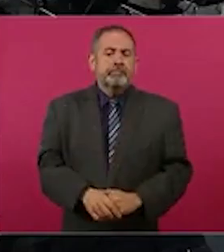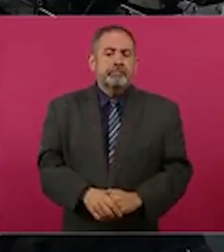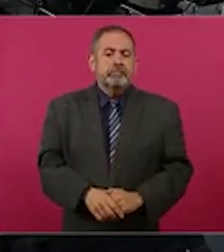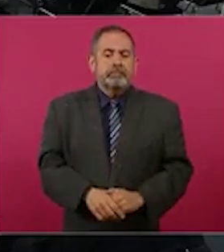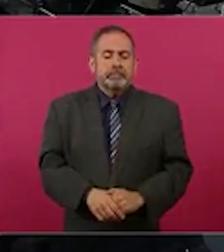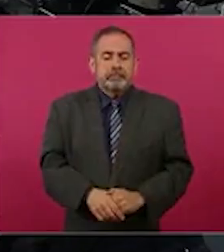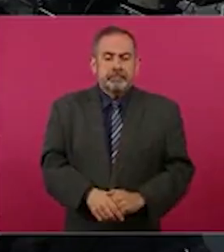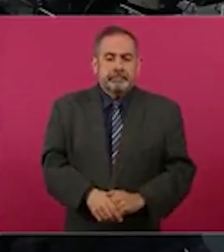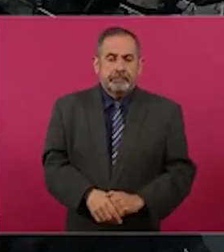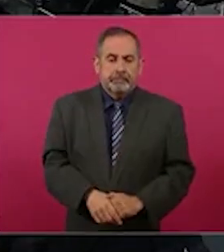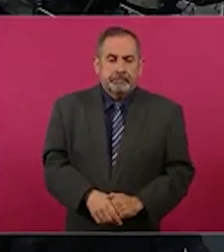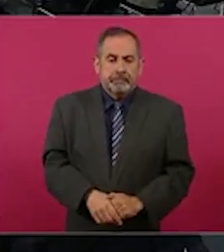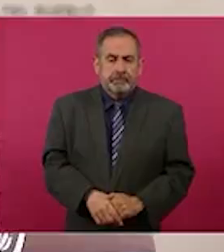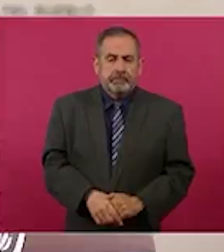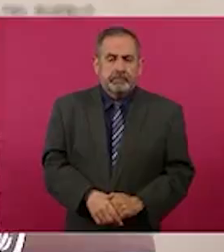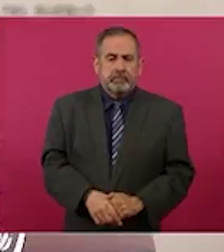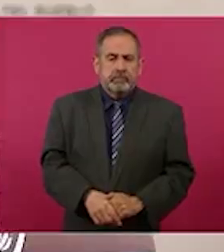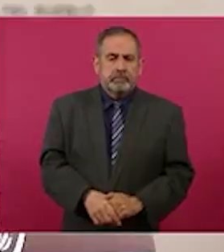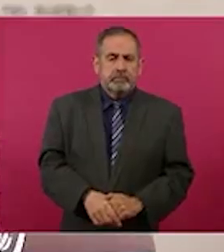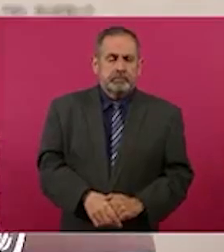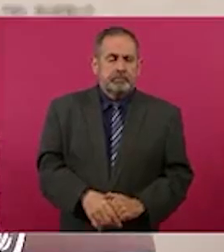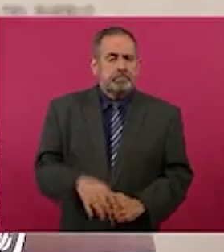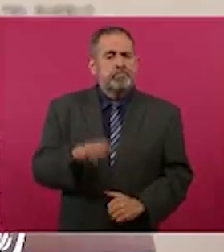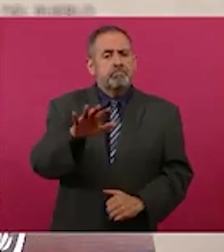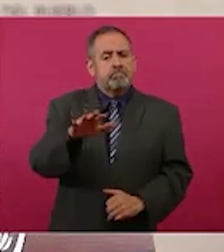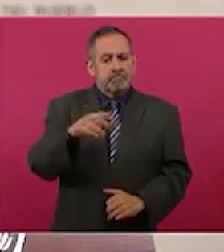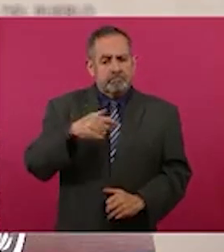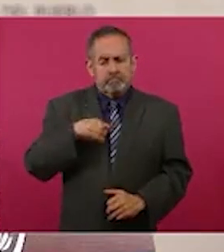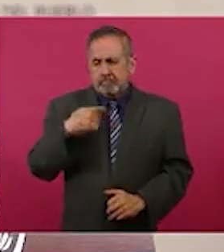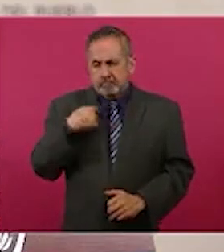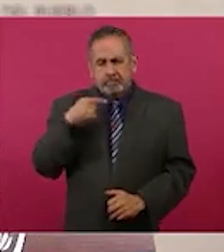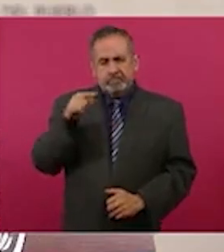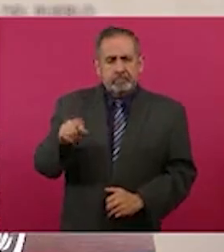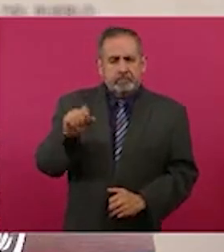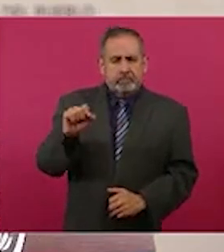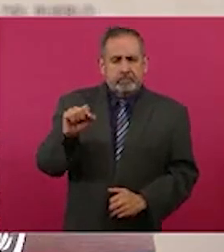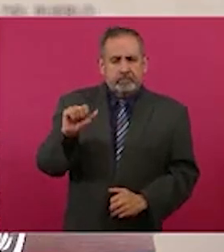desarrollo? Estuvimos en Salina Cruz